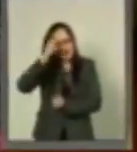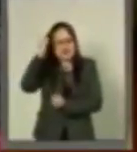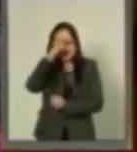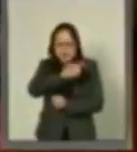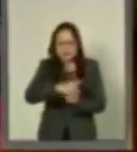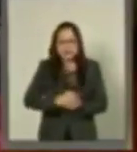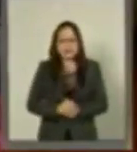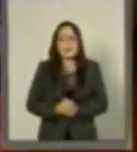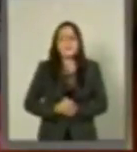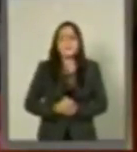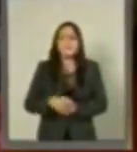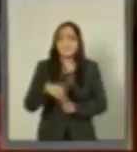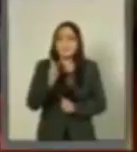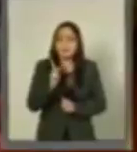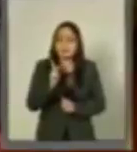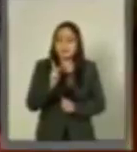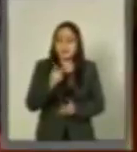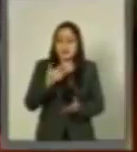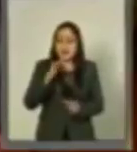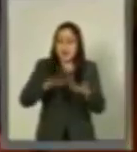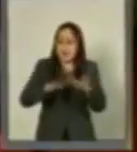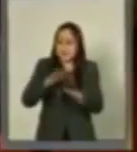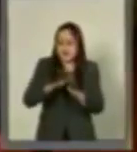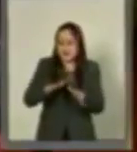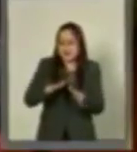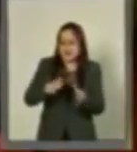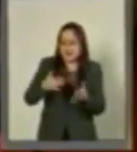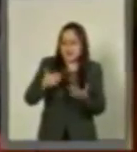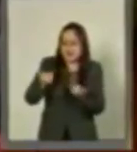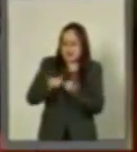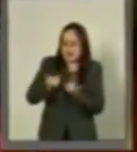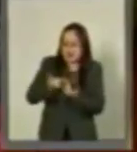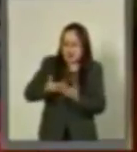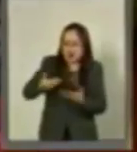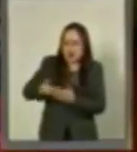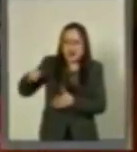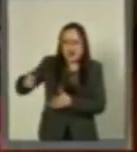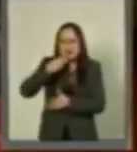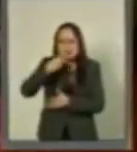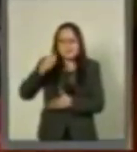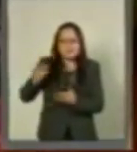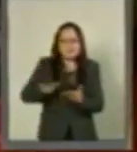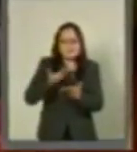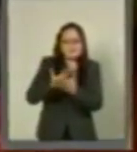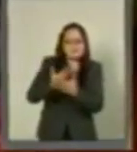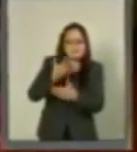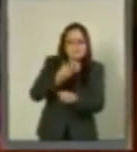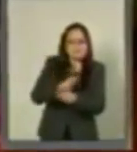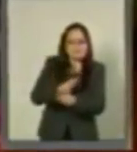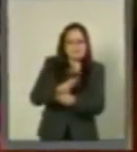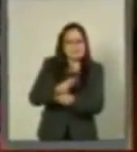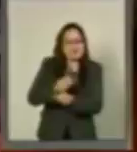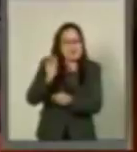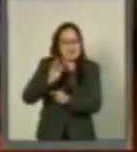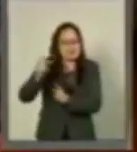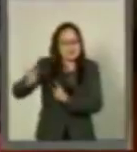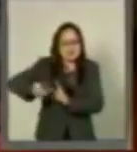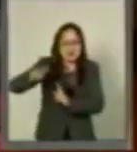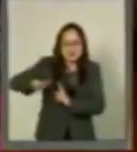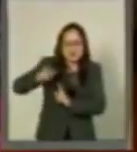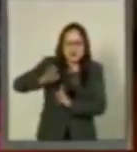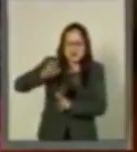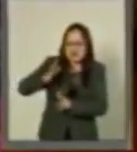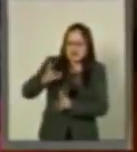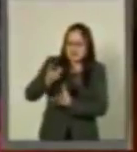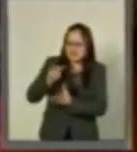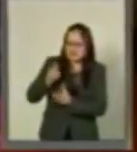Pero también a veces, y hoy es el caso, escucharle con soluciones o cuestionamientos a veces